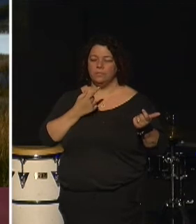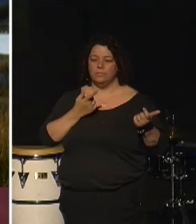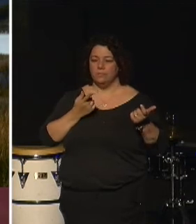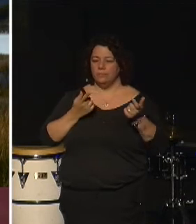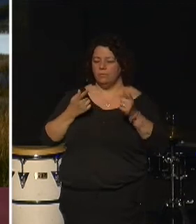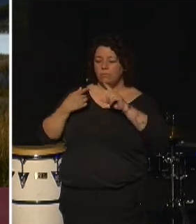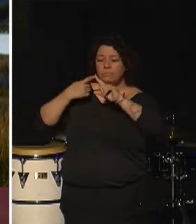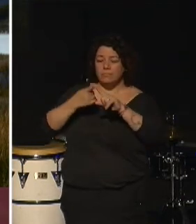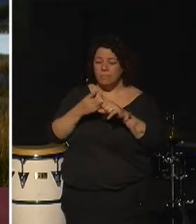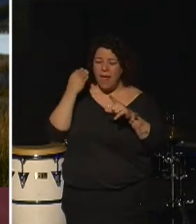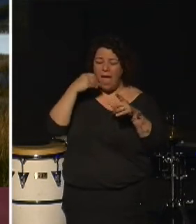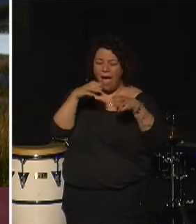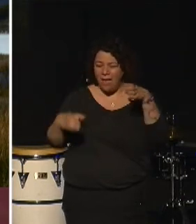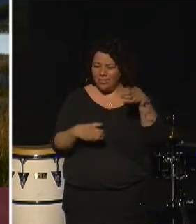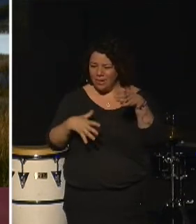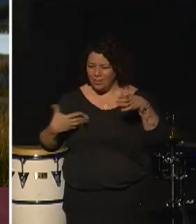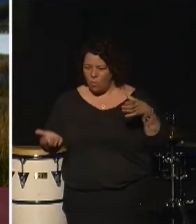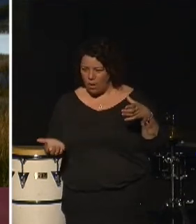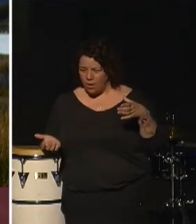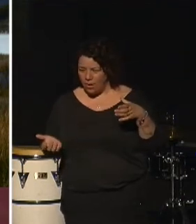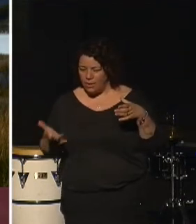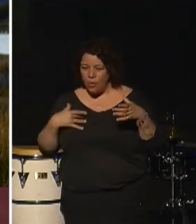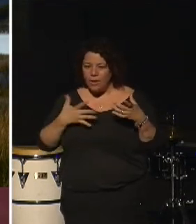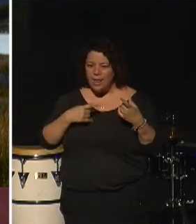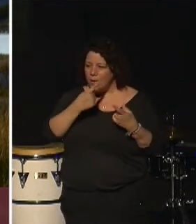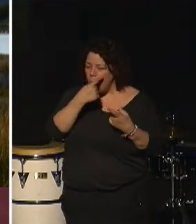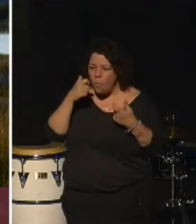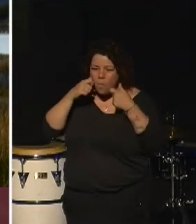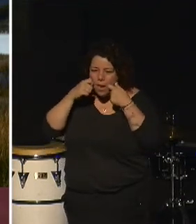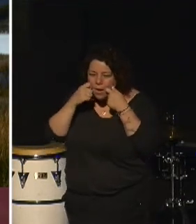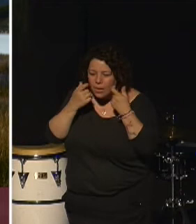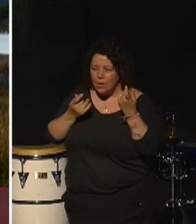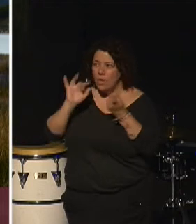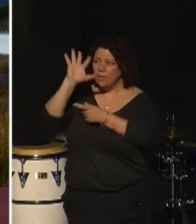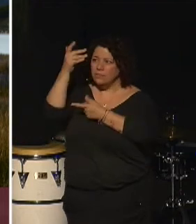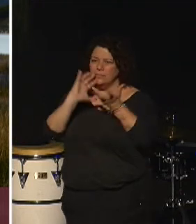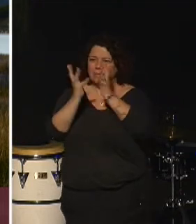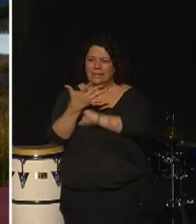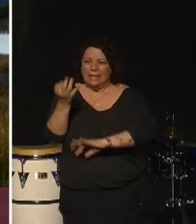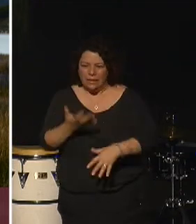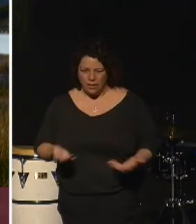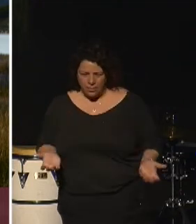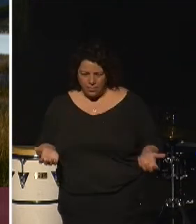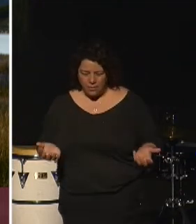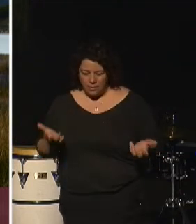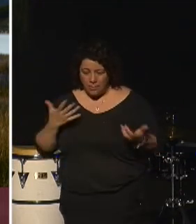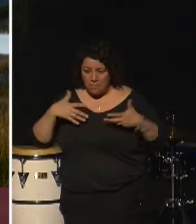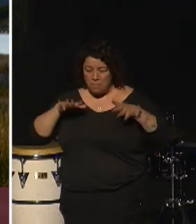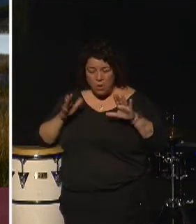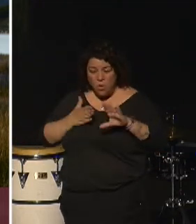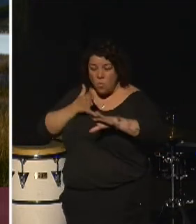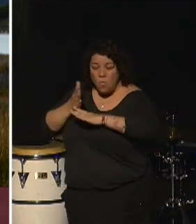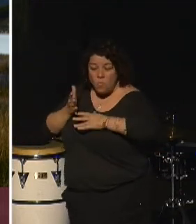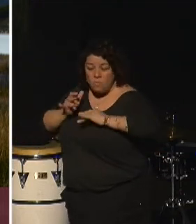para ir a la Antártida era ver con mis ojitos qué estaba pasando con el cambio climático. Y sin embargo, a pesar de no haber